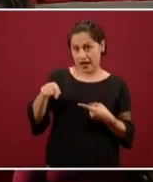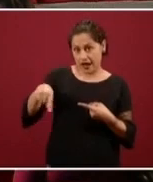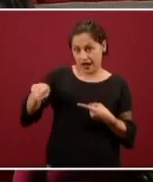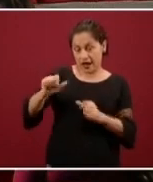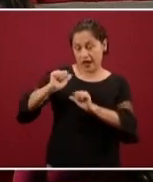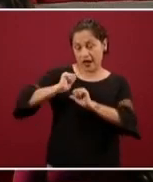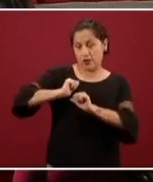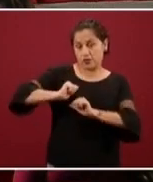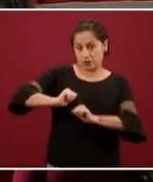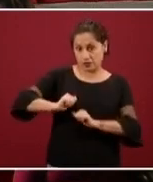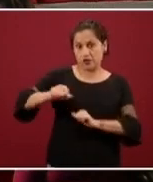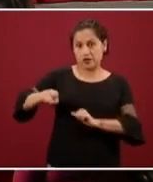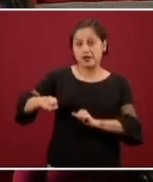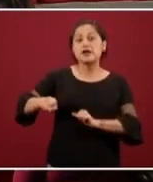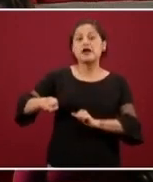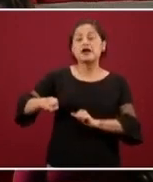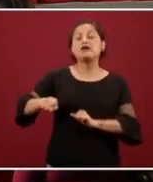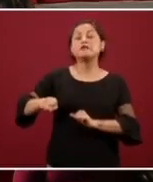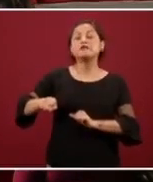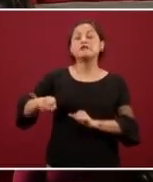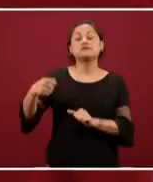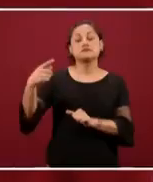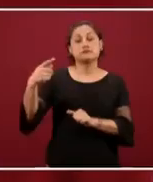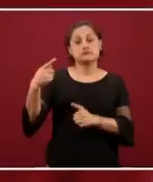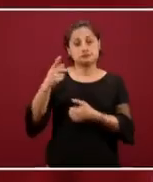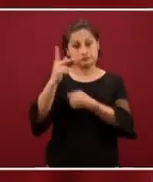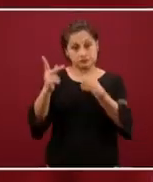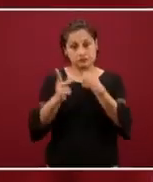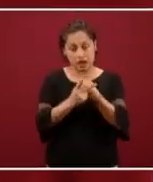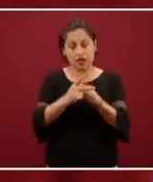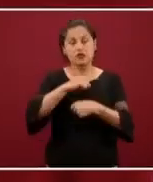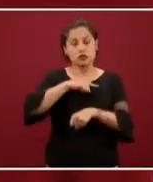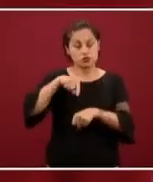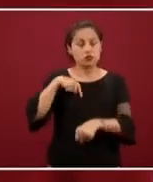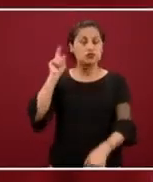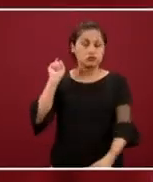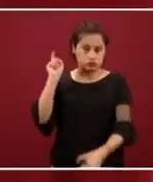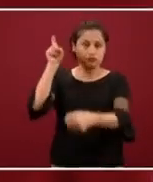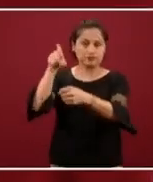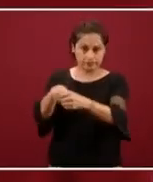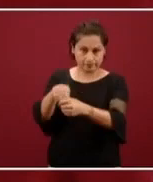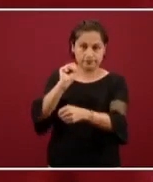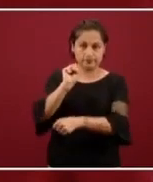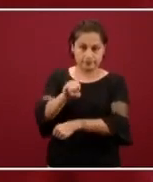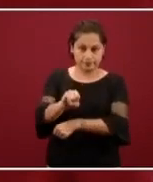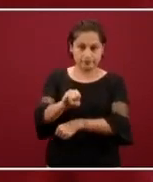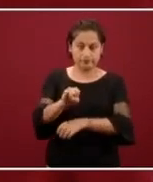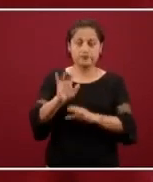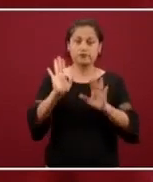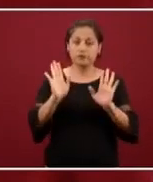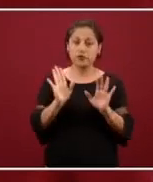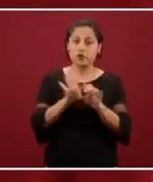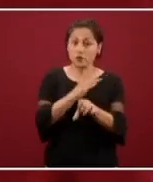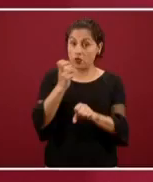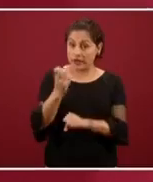sanitaria en su país. De hecho, estamos también homologados con ellos. Entonces, las